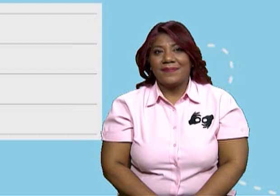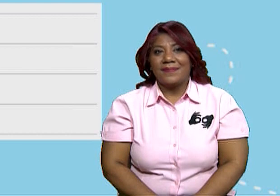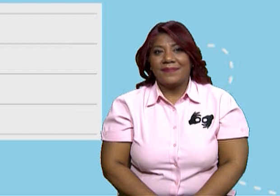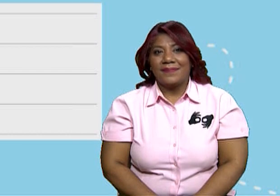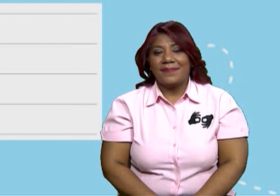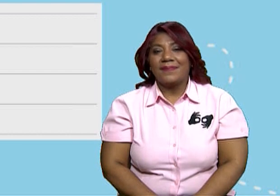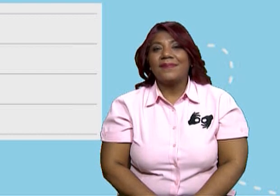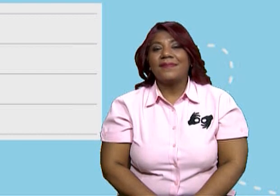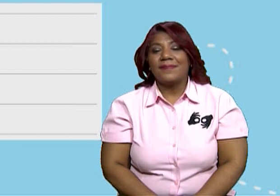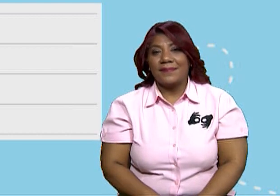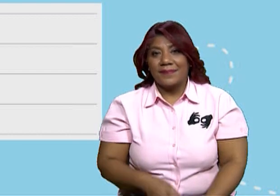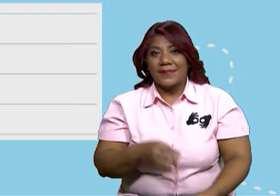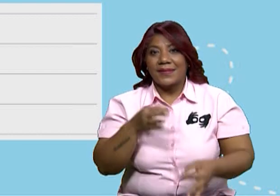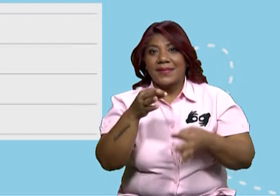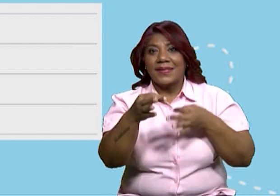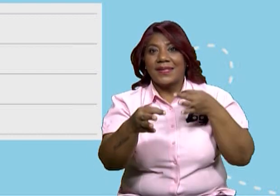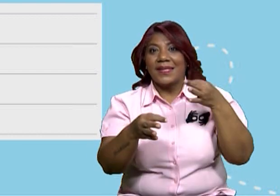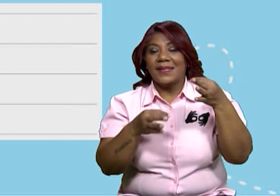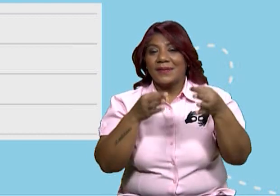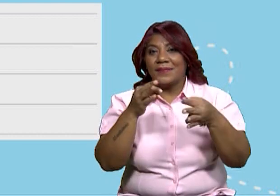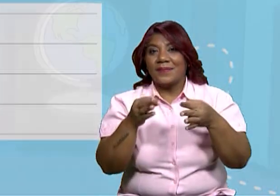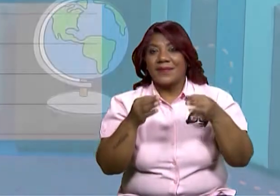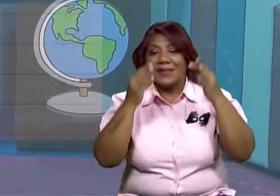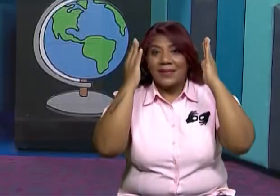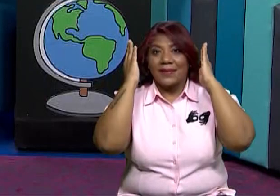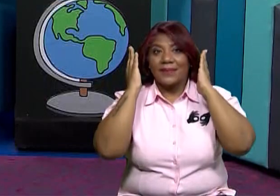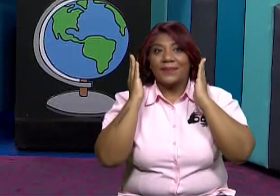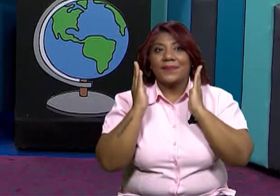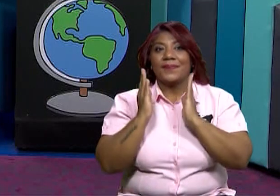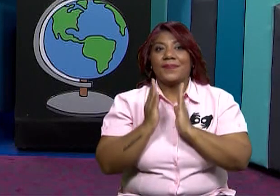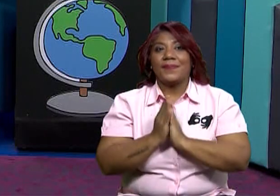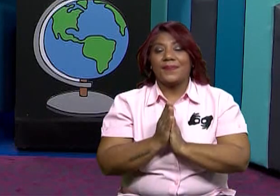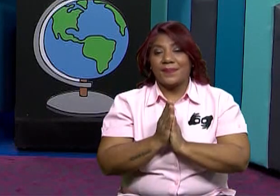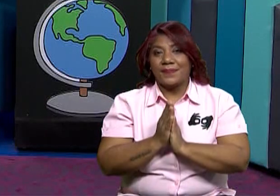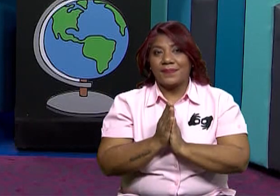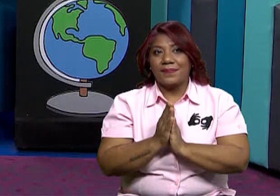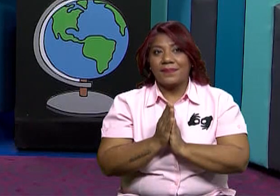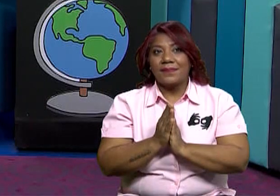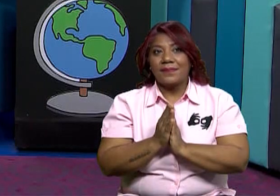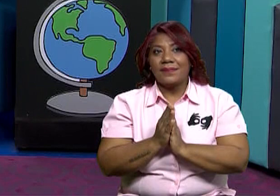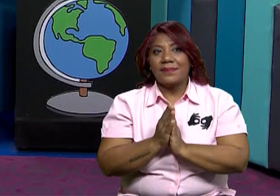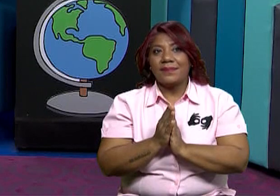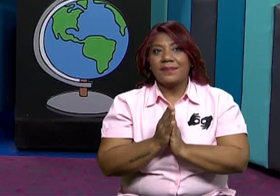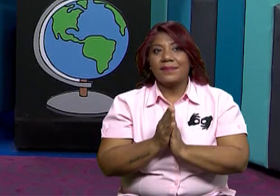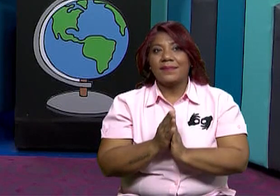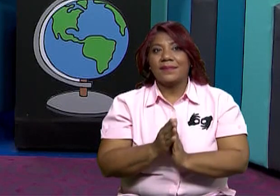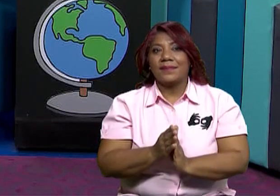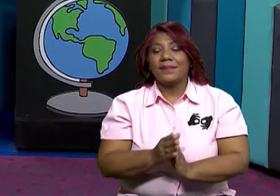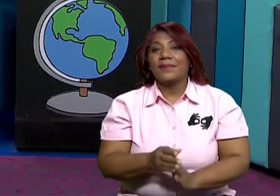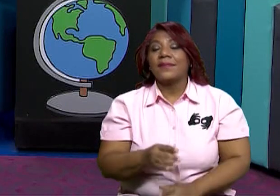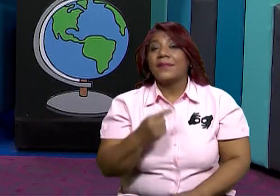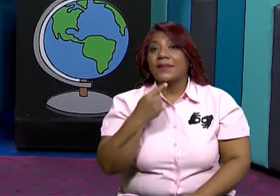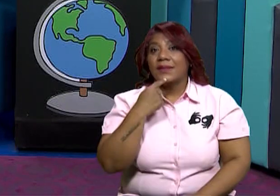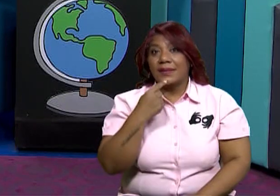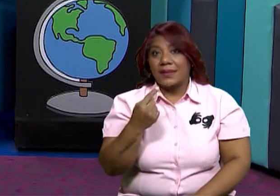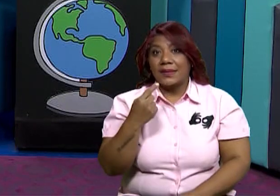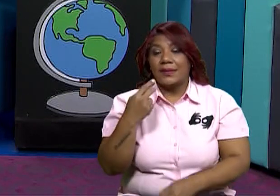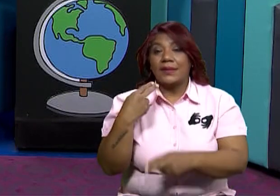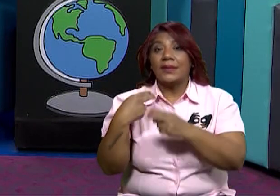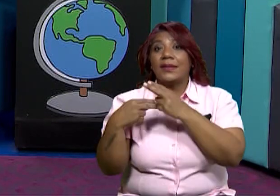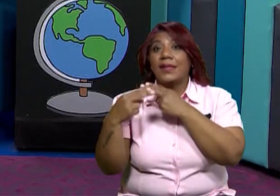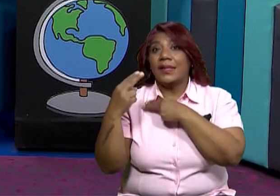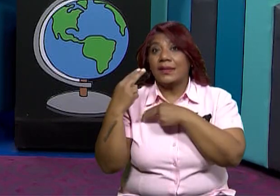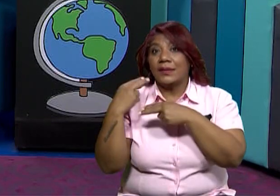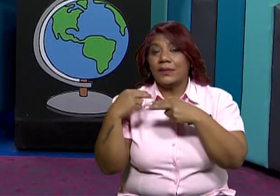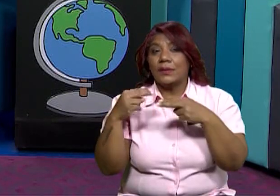la explicación de la historia de la Madre Teresa de Calcuta. Habíamos dicho que nuestra historia, nuestros